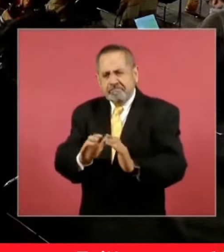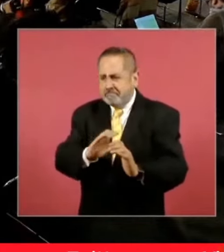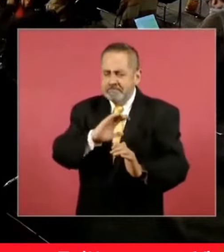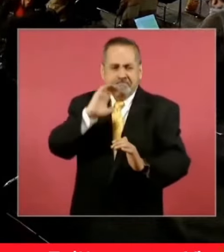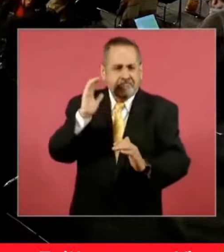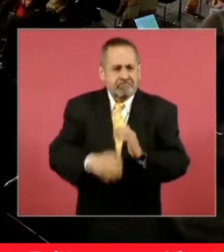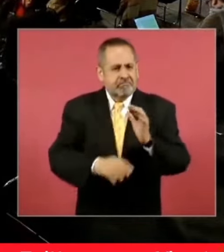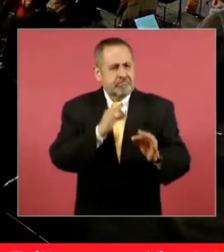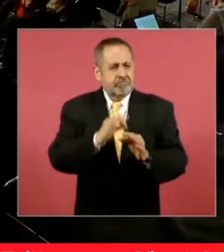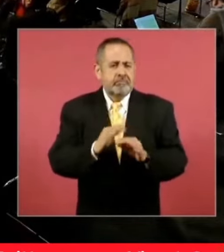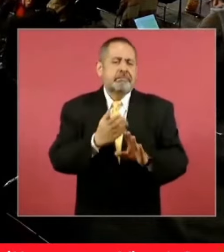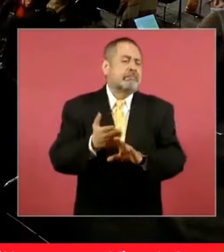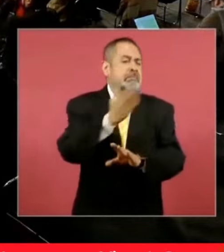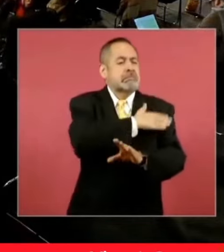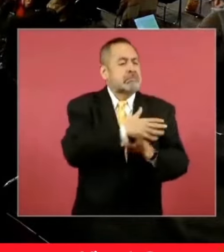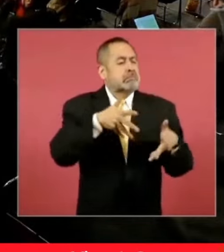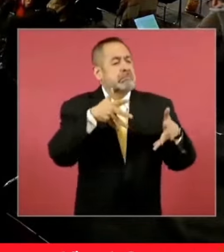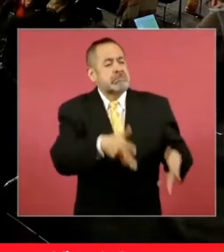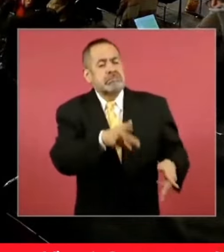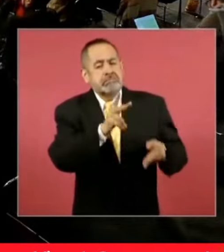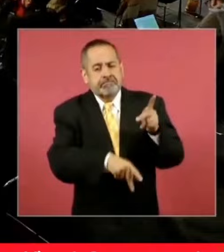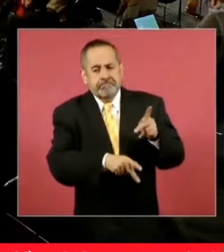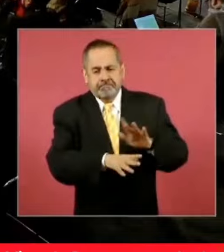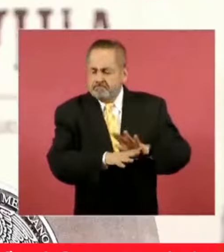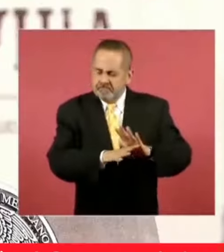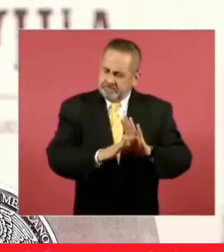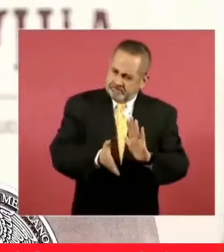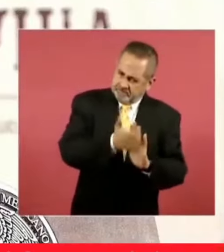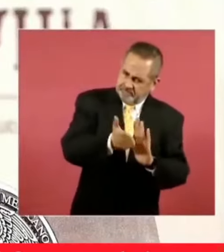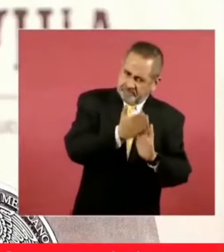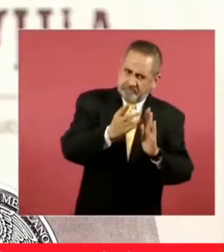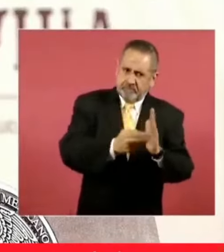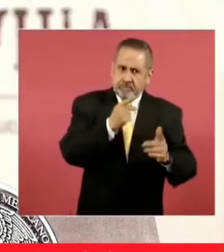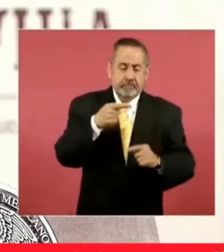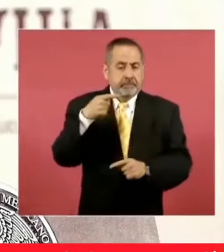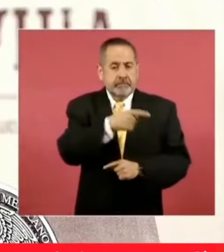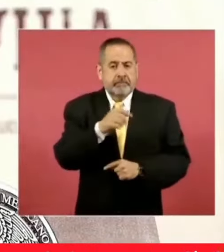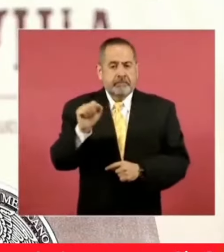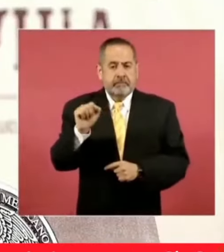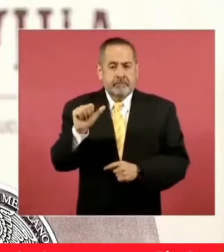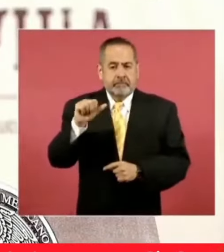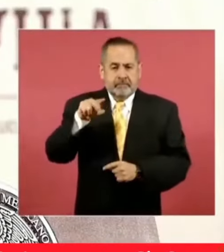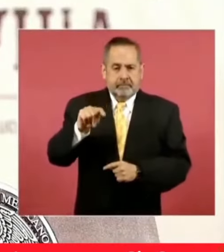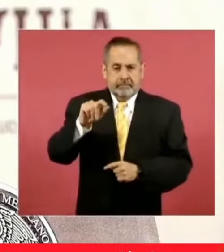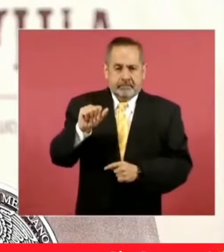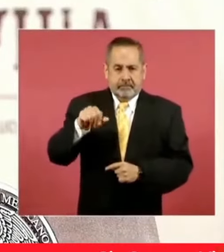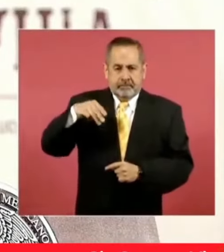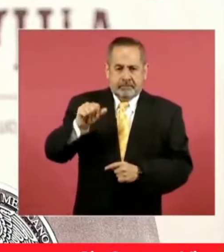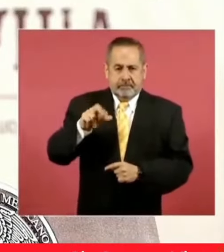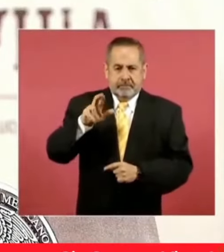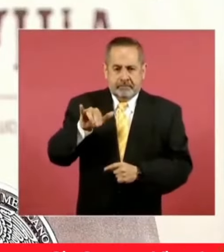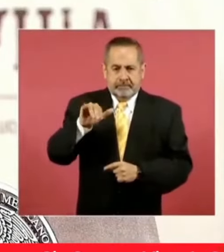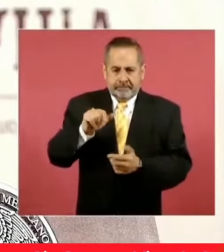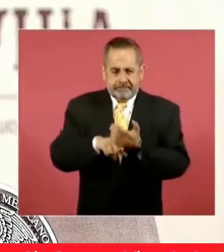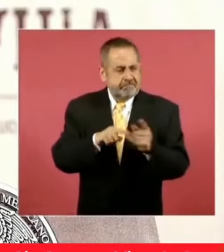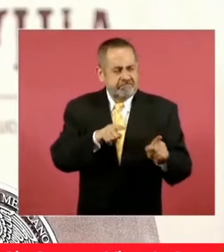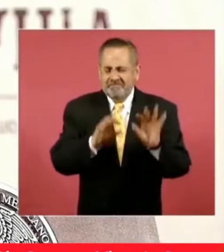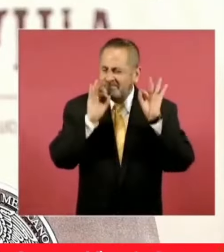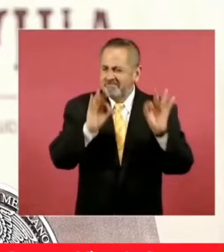estuvieran suspendidas o abandonadas. Santa María es el ejemplo claro de esta aplicación de la política de gobierno.